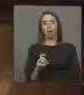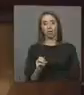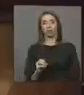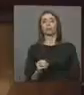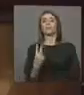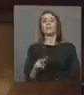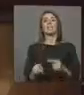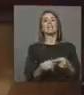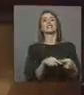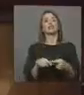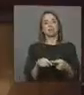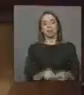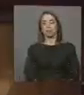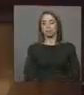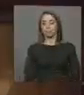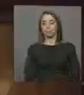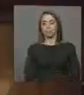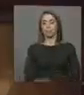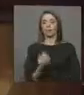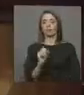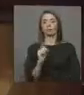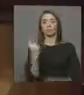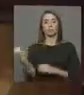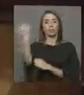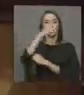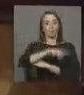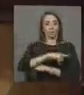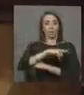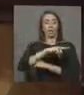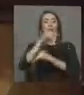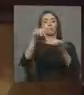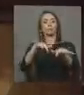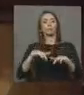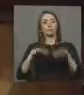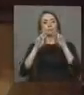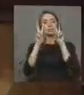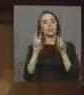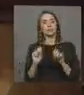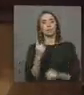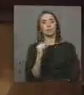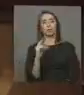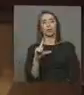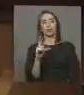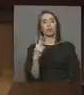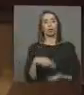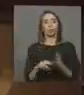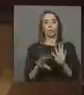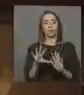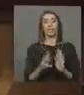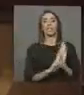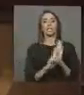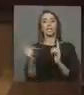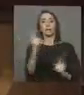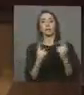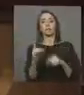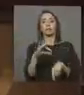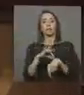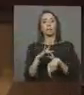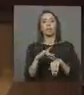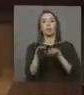además, una primera jornada temática el 1 de junio del 2015 con representantes de Médicos por la